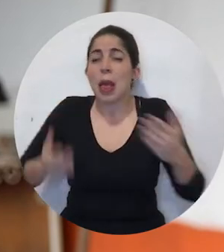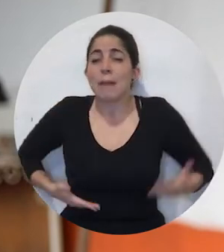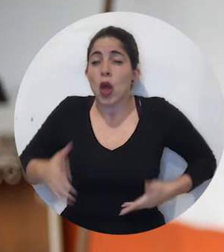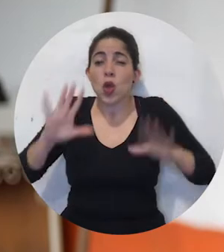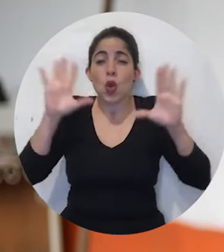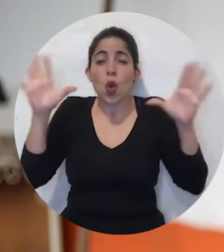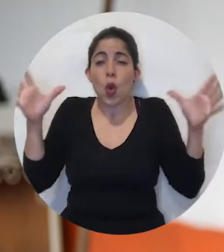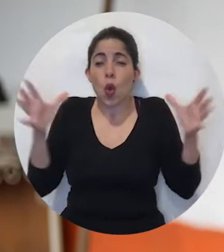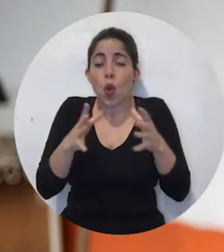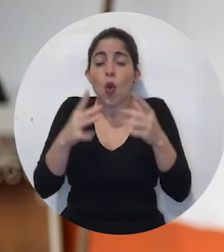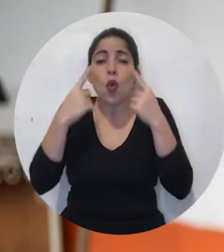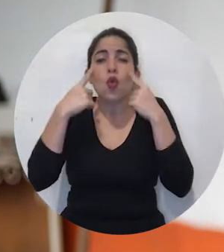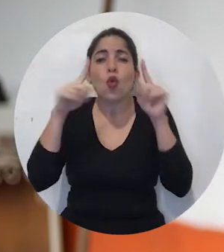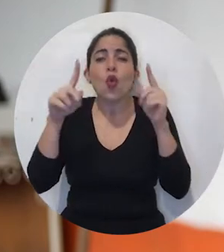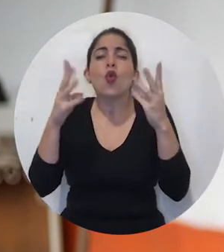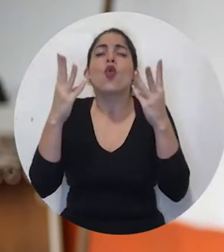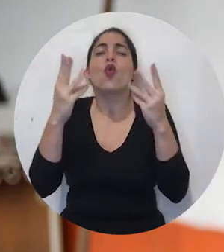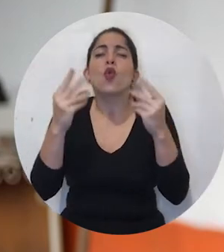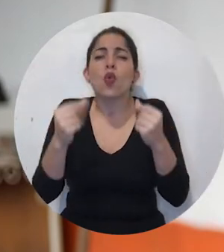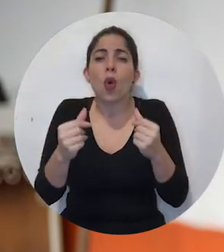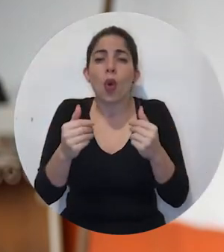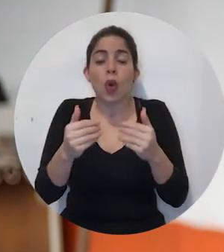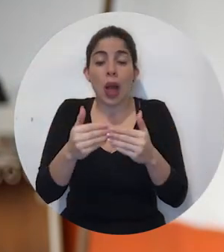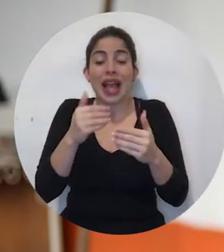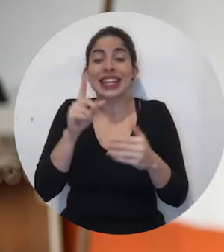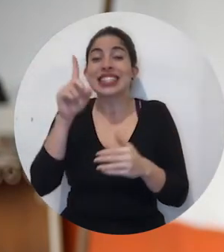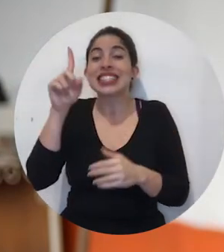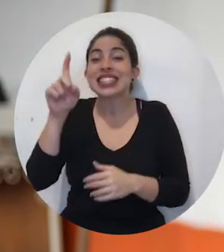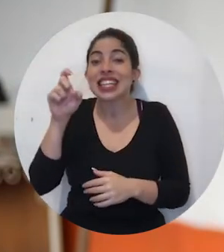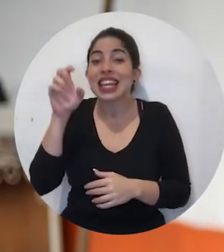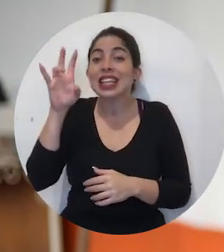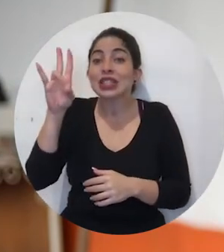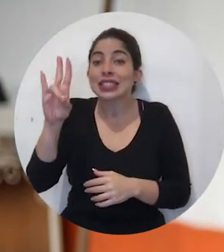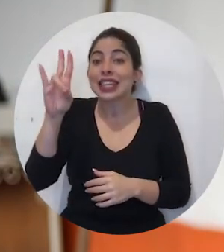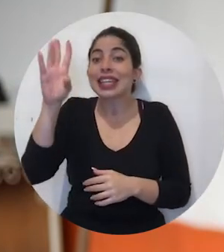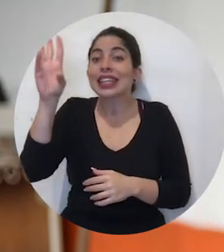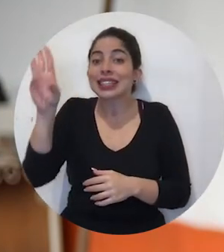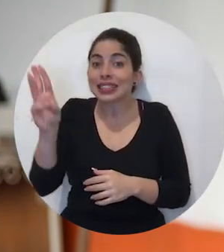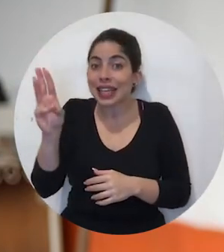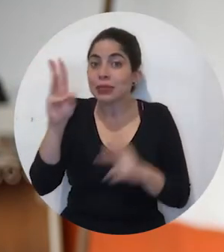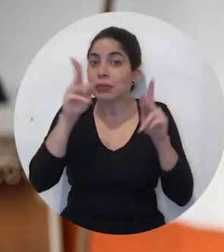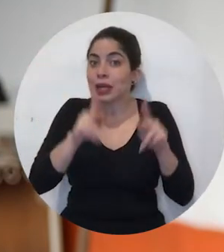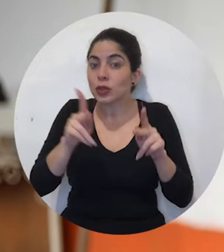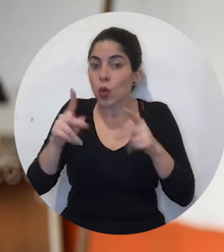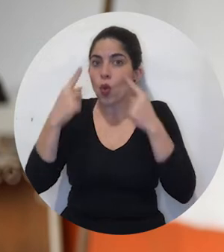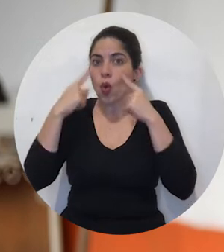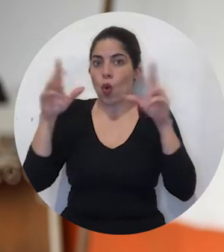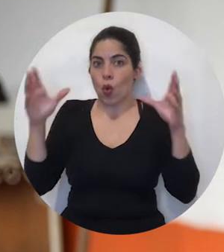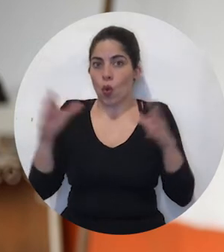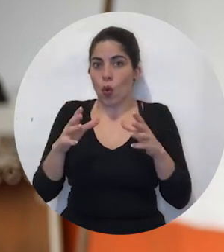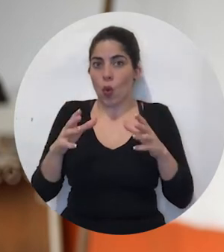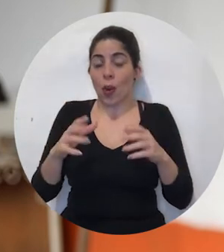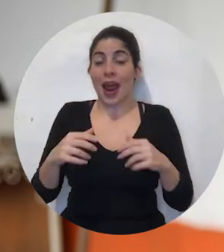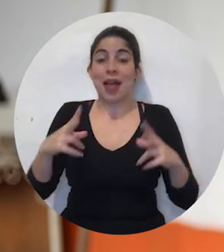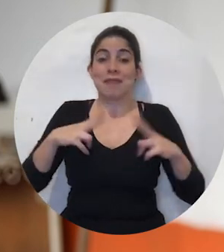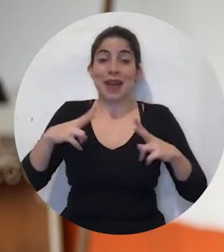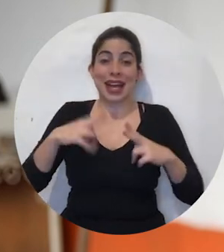Públicas, empleados de varias cuestiones. En un total nos logramos reunir, previo a eso,